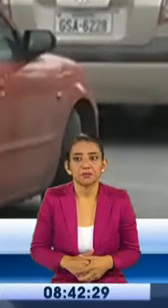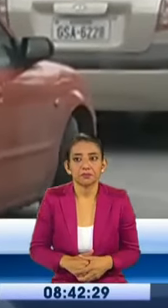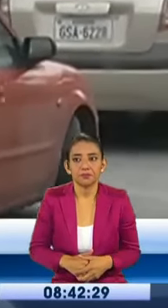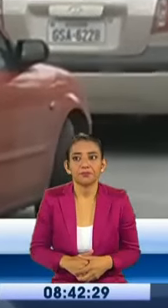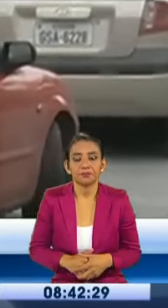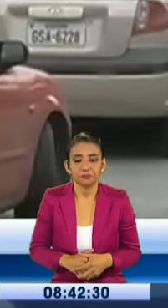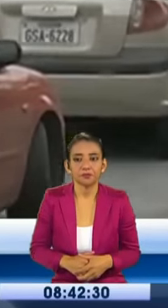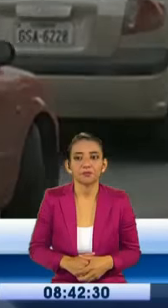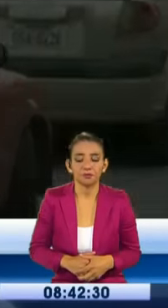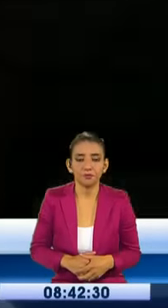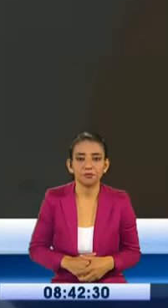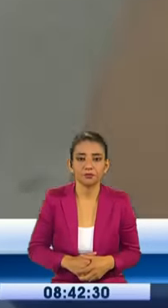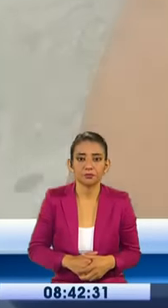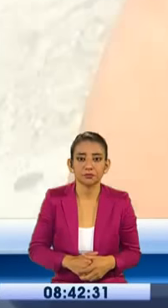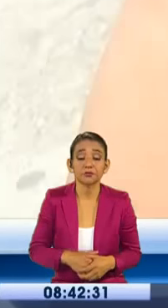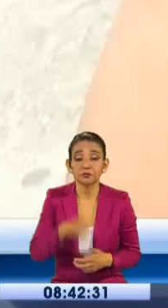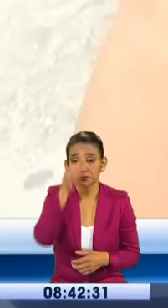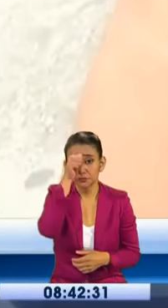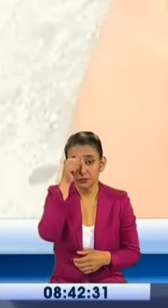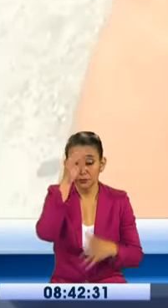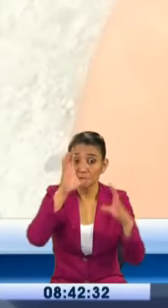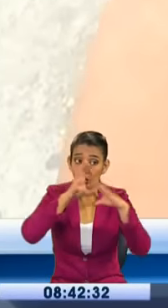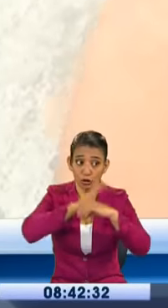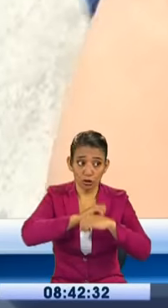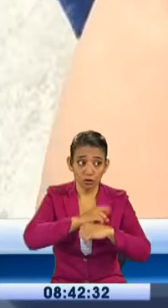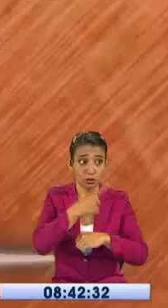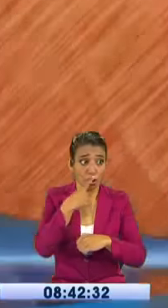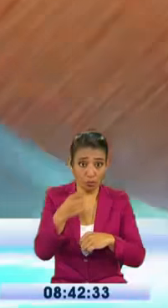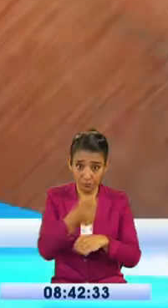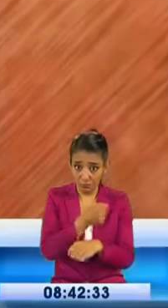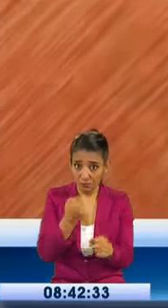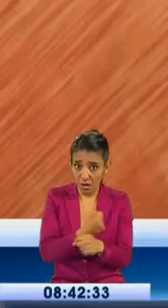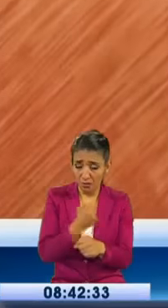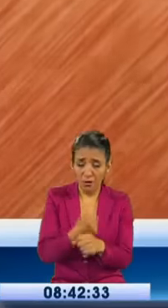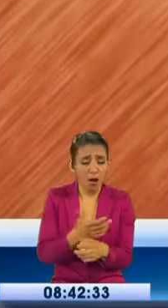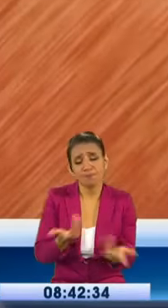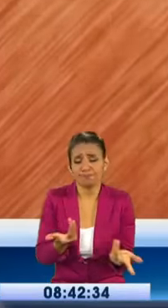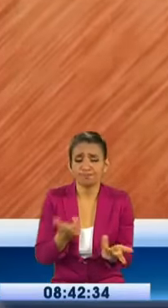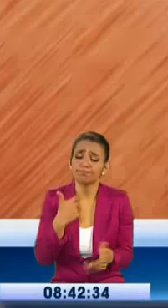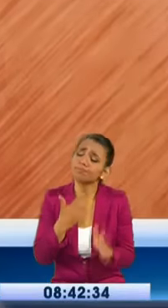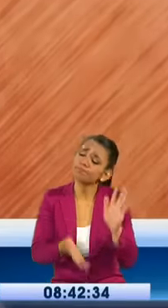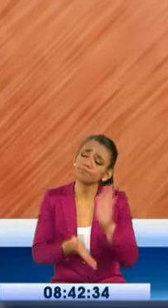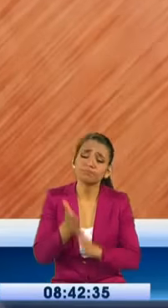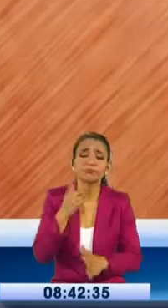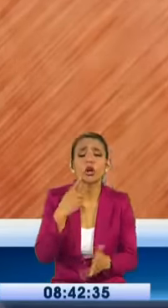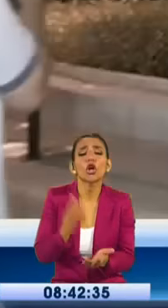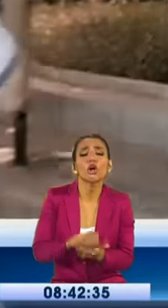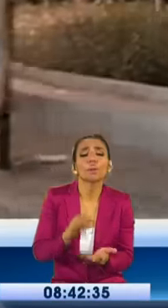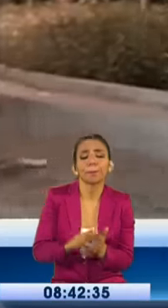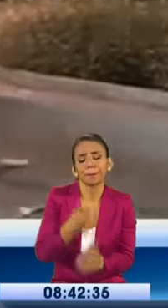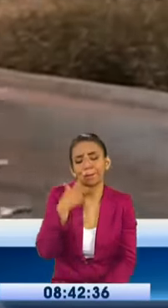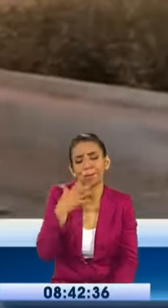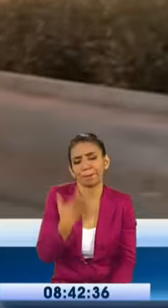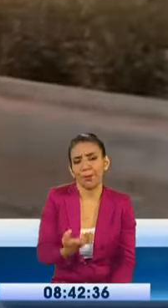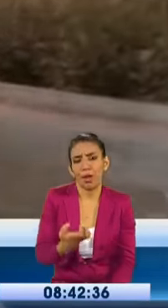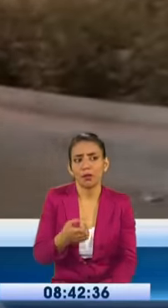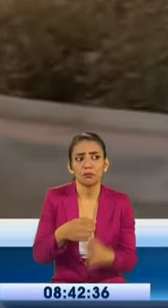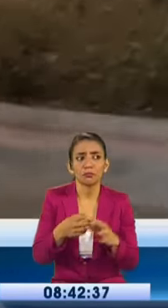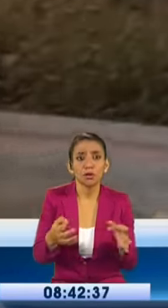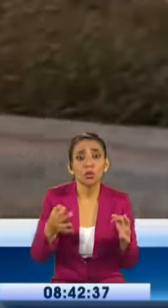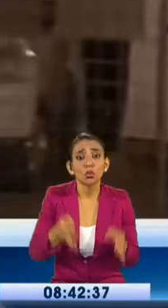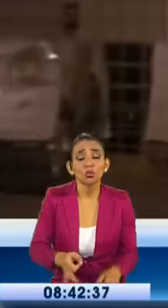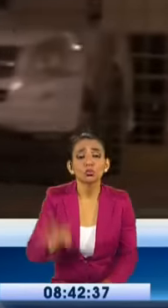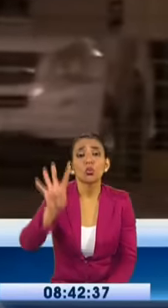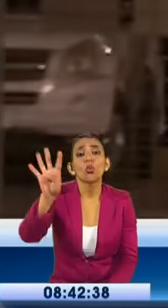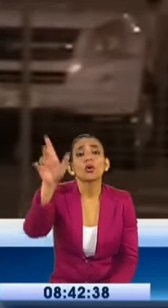A pesar que la noche del domingo no estaba laborando, simplemente salió a comprar unos cuantos panes para el hogar. Pero en el camino fue abordado por